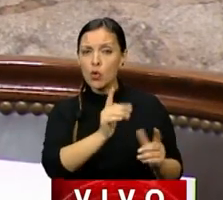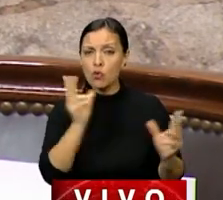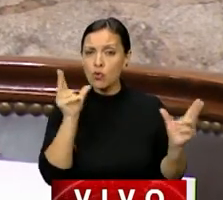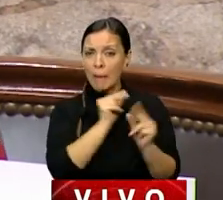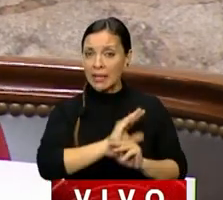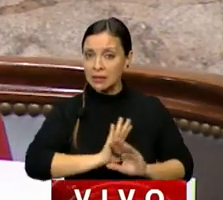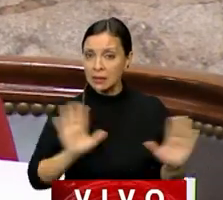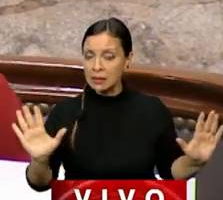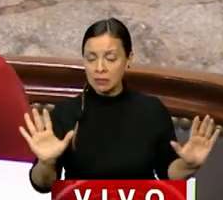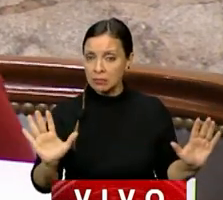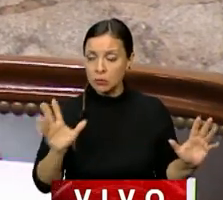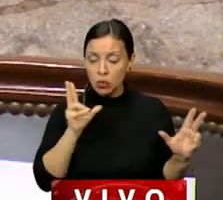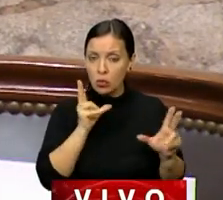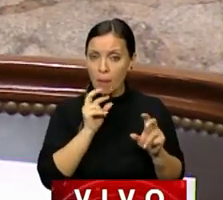saltar.